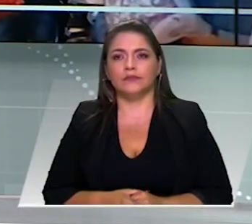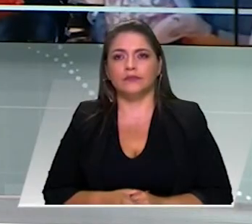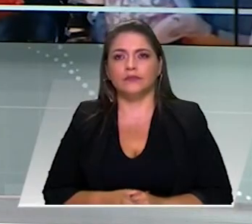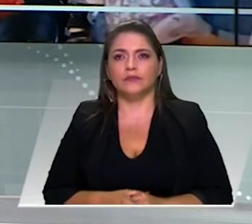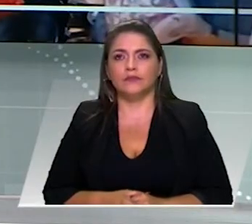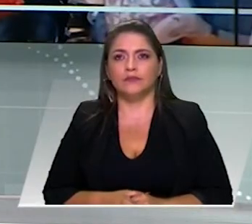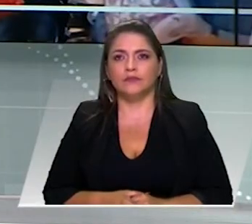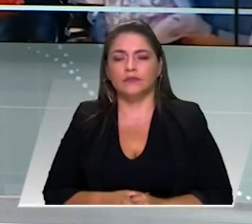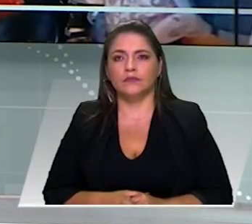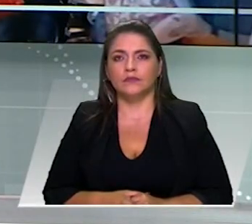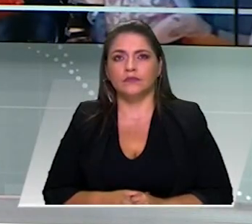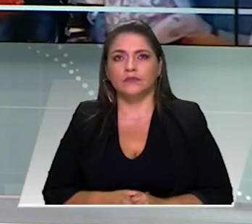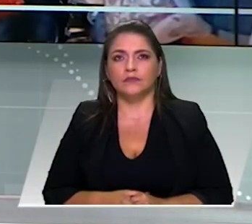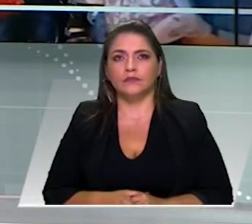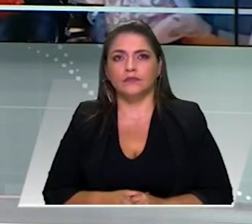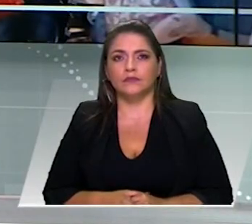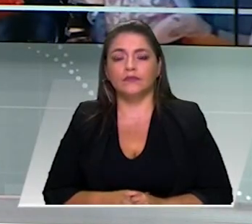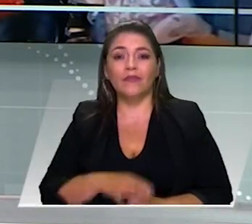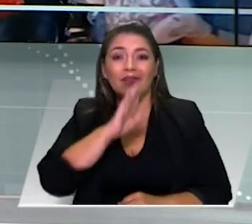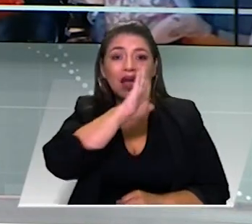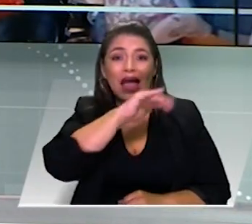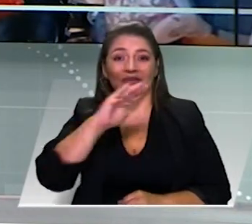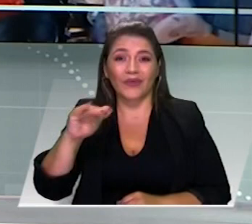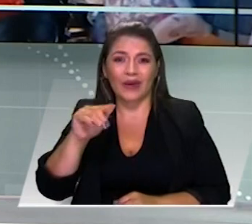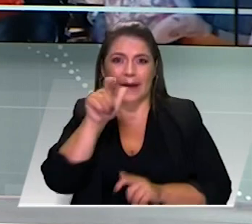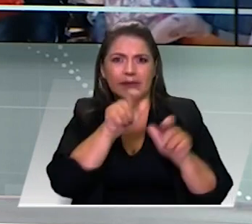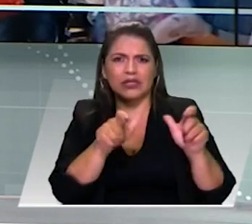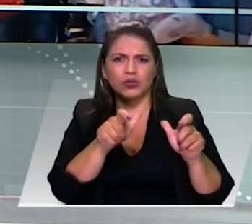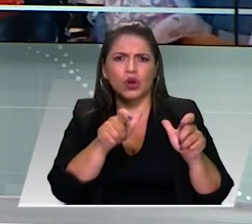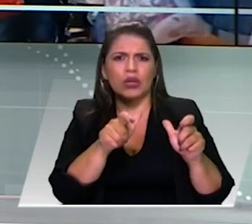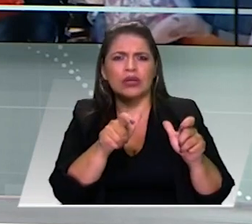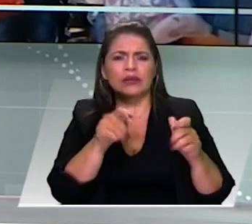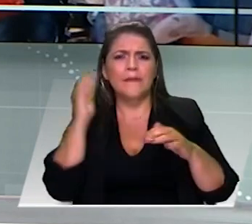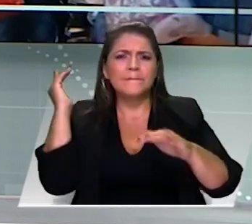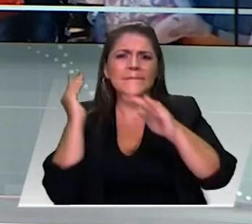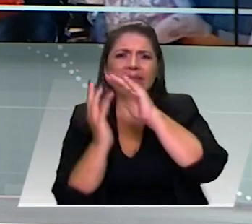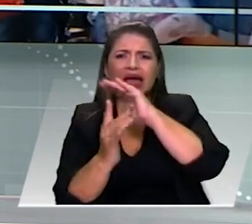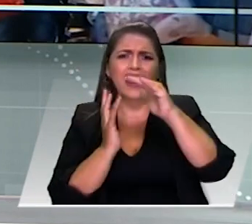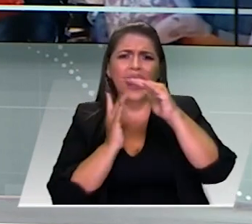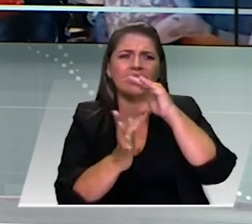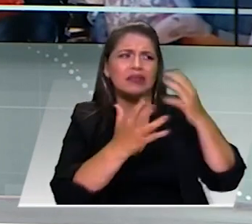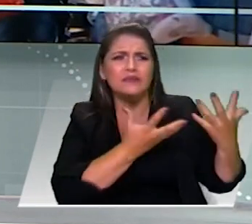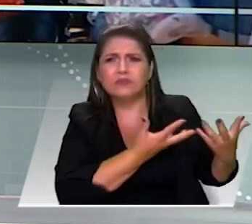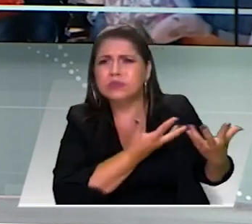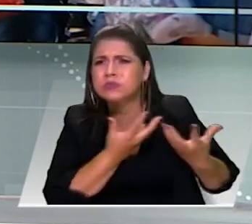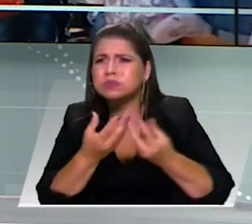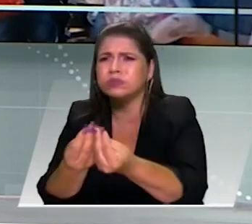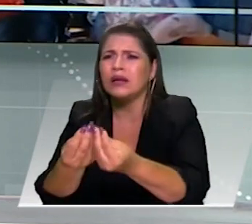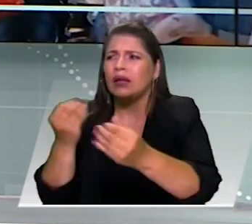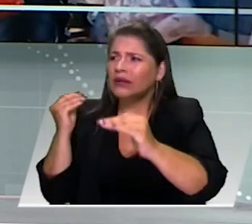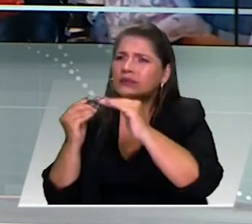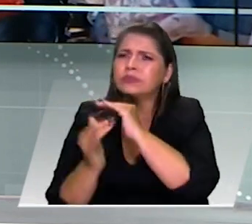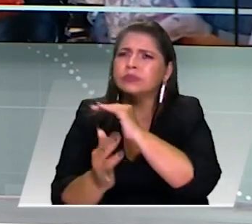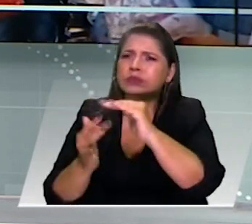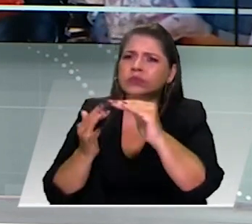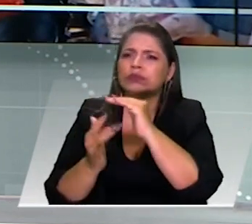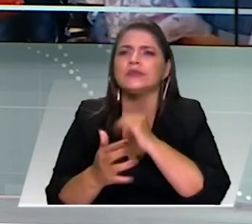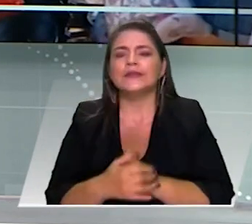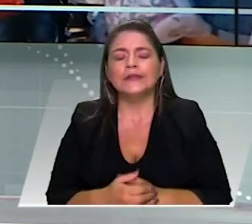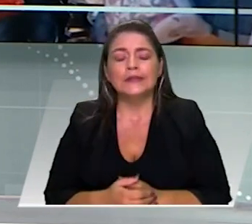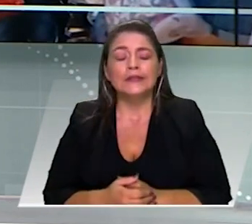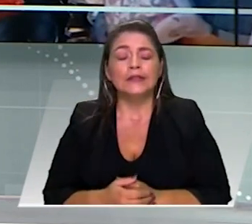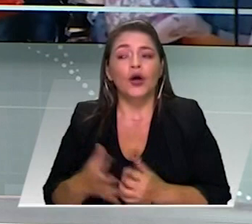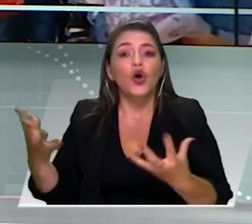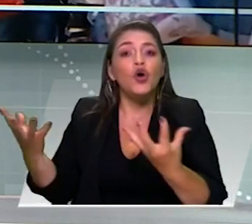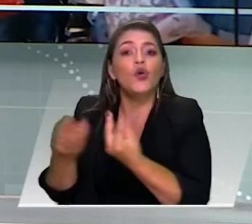El paso de migrantes por el departamento de Antioquia ha despertado la solidaridad de un grupo de profesionales, quienes han llevado hasta las puertas del Tapón del